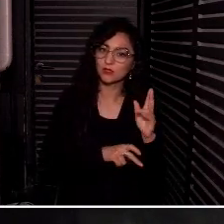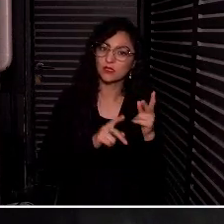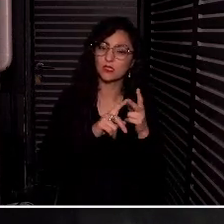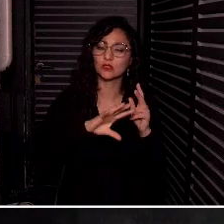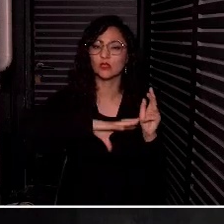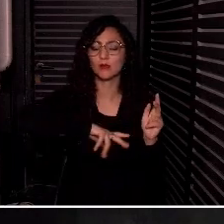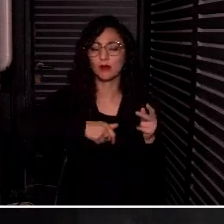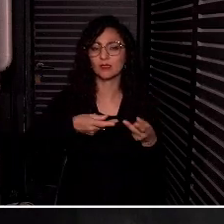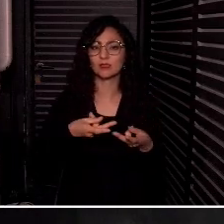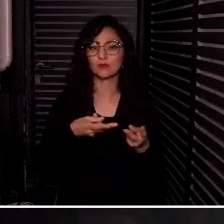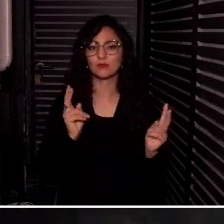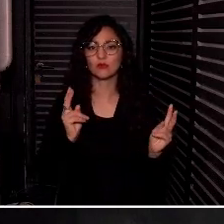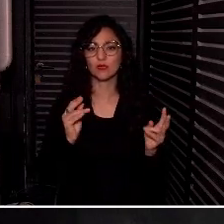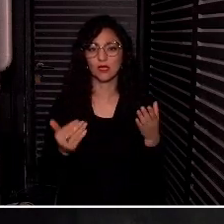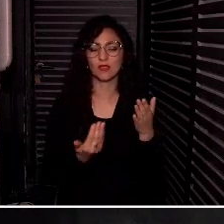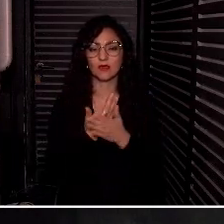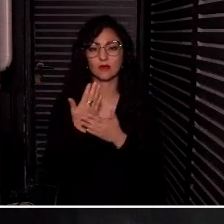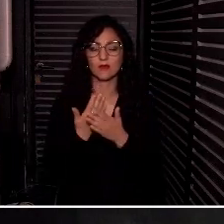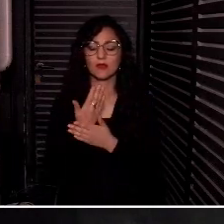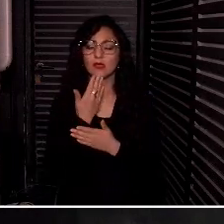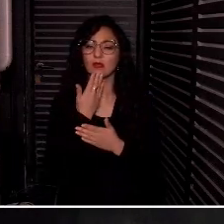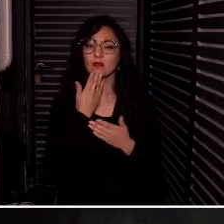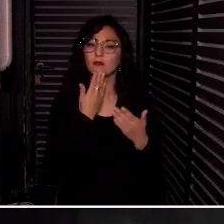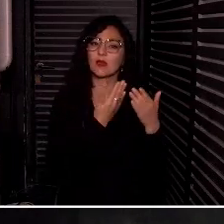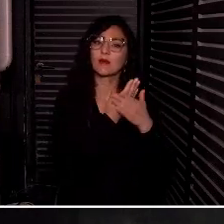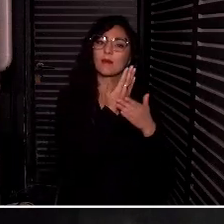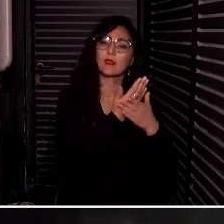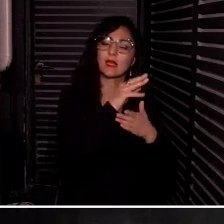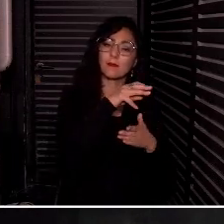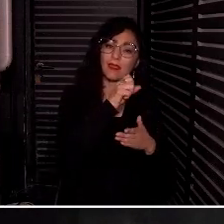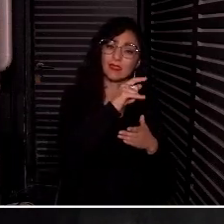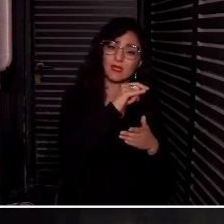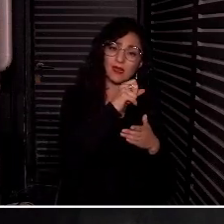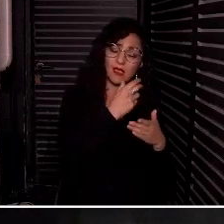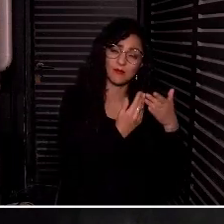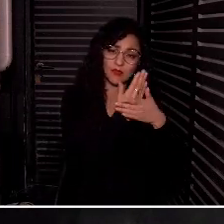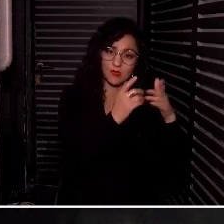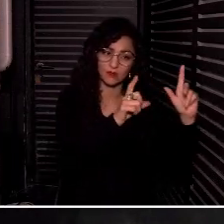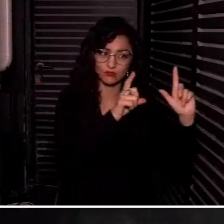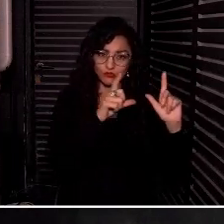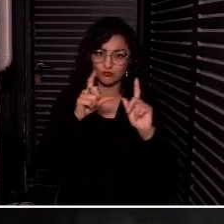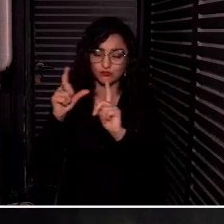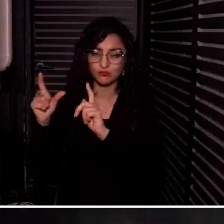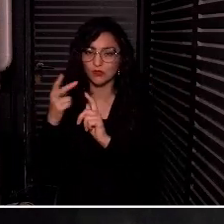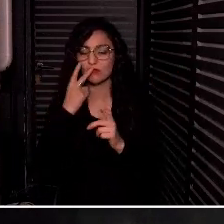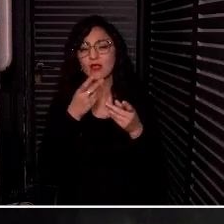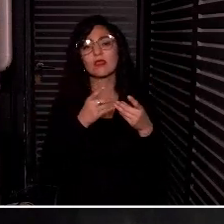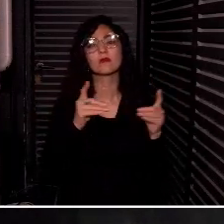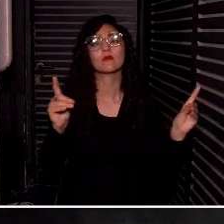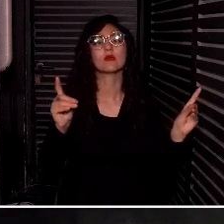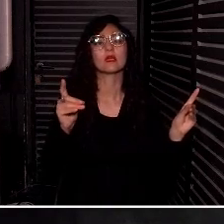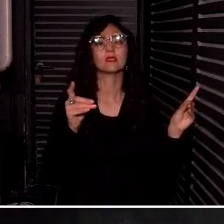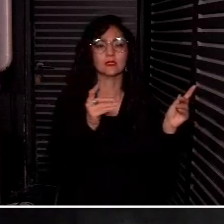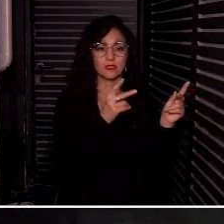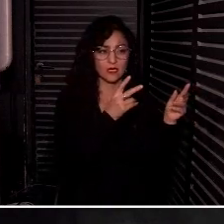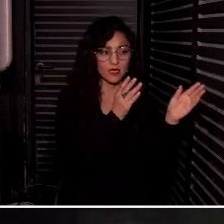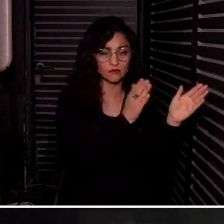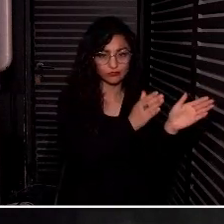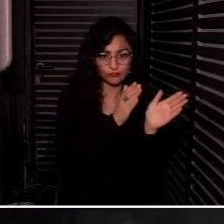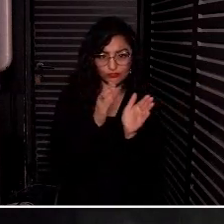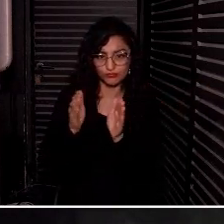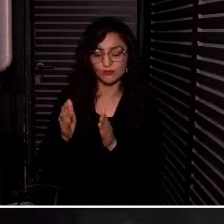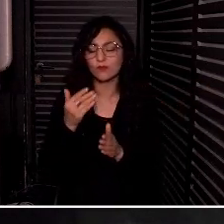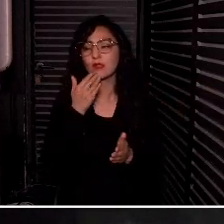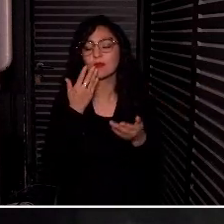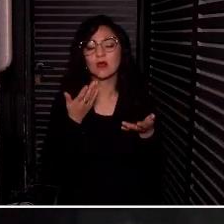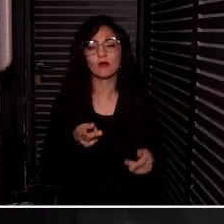pública de las mañanas matinales televisivos y sus audiencias en un contexto de democracia fragmentadas actualmente